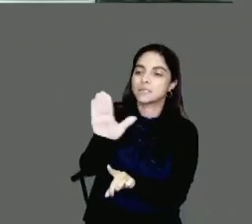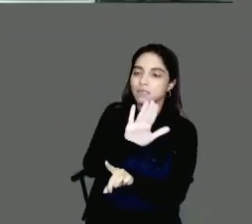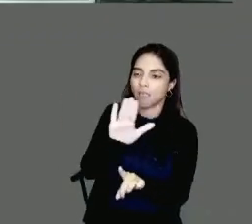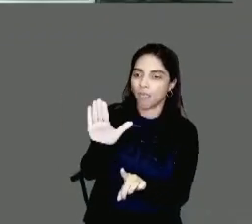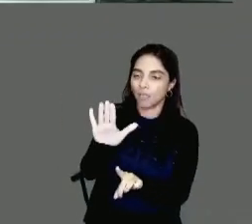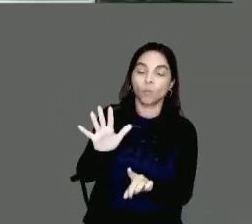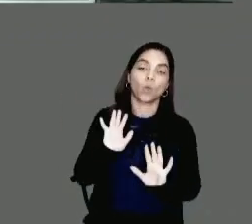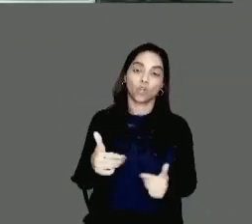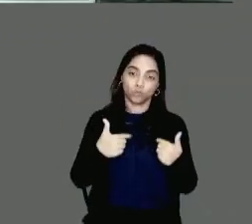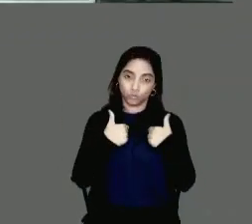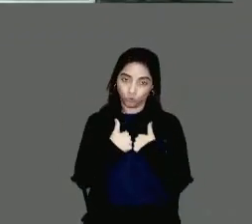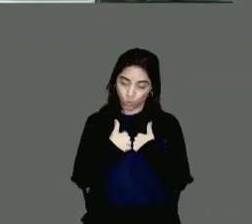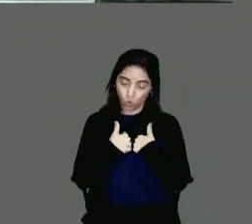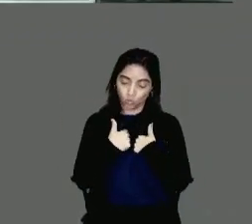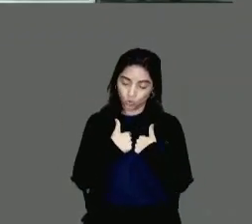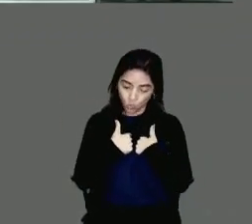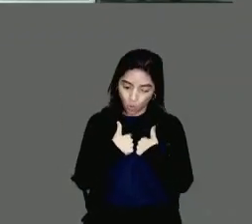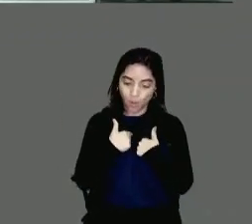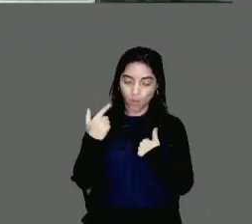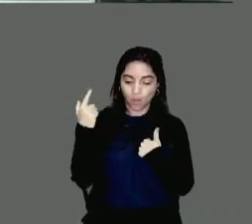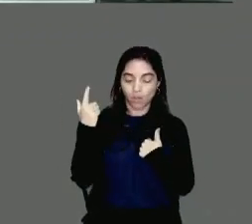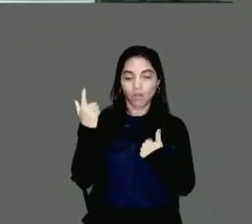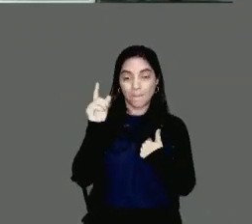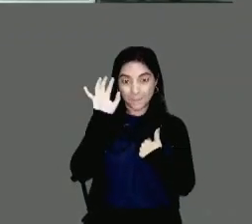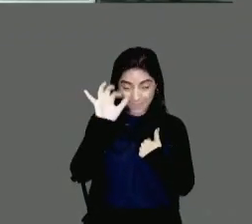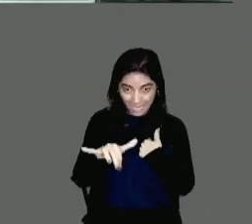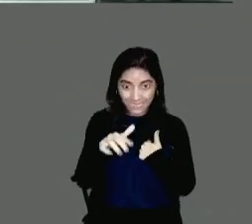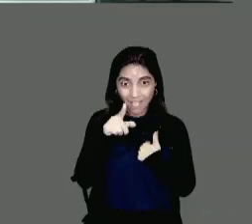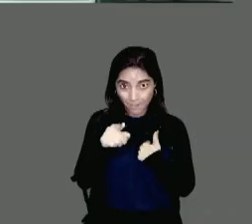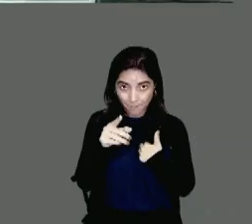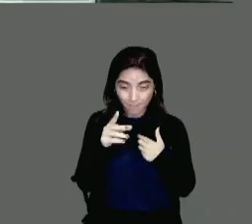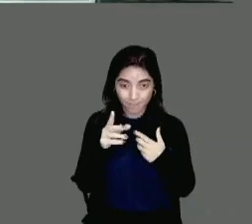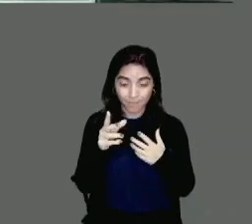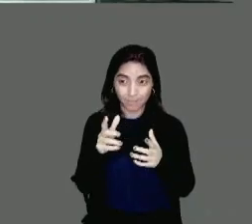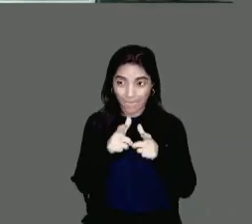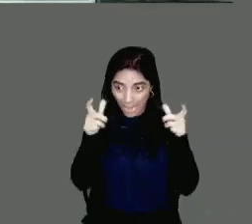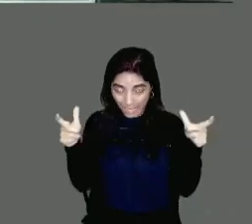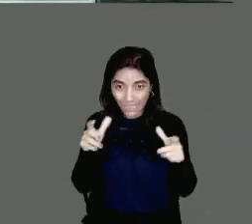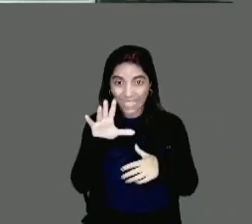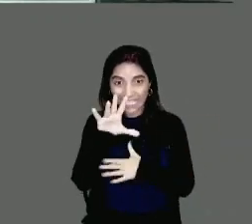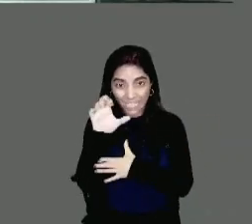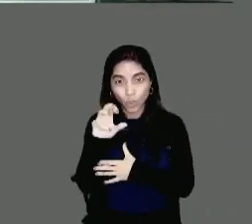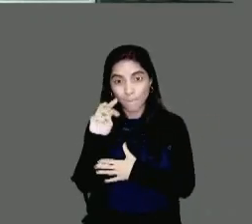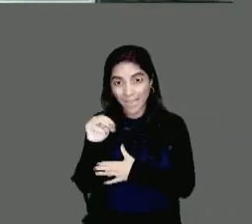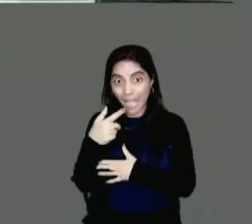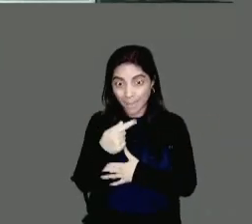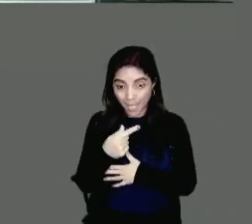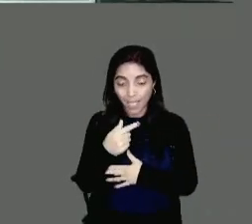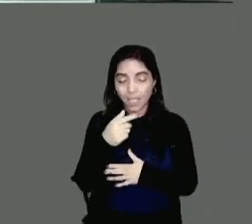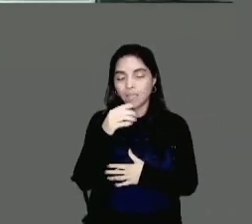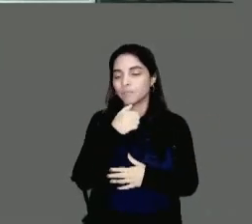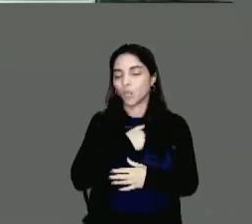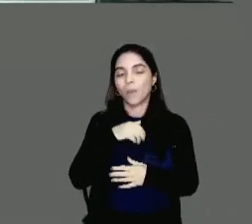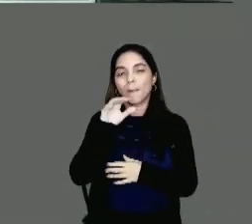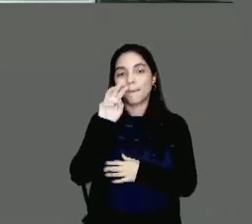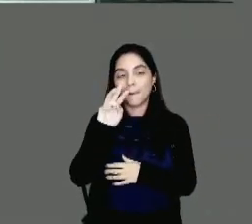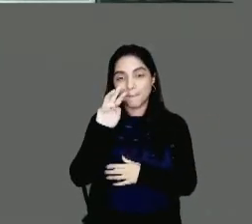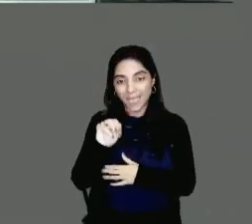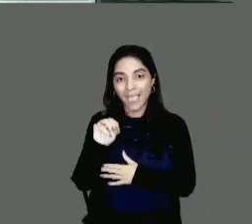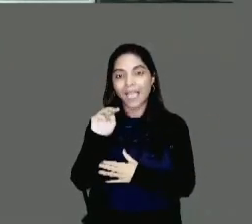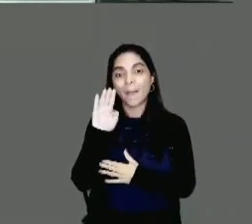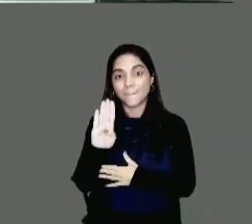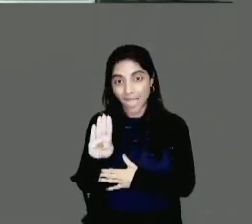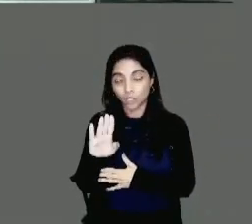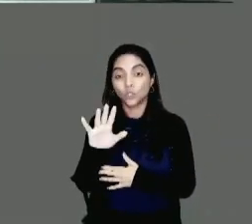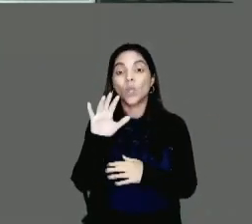menos en mi caso entiendo una planta de esa magnitud 500 mw en en 2 años por decirlo así que esté